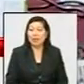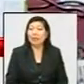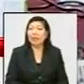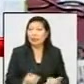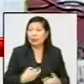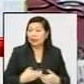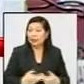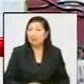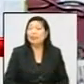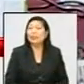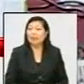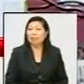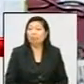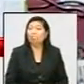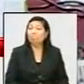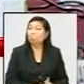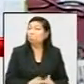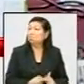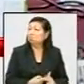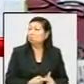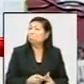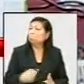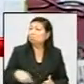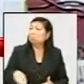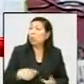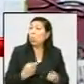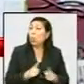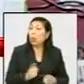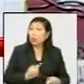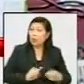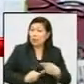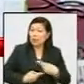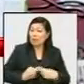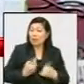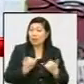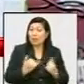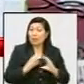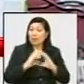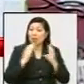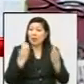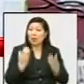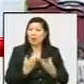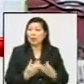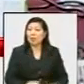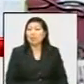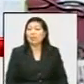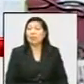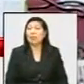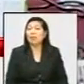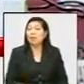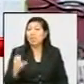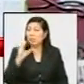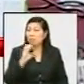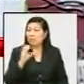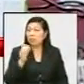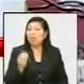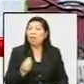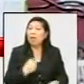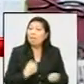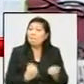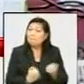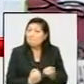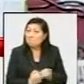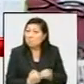Este producto, inicialmente nosotros, cuando vinimos al Congreso a buscar la